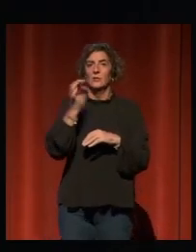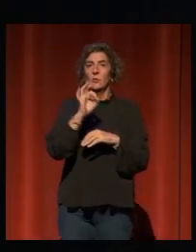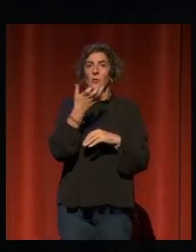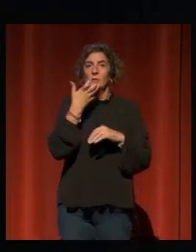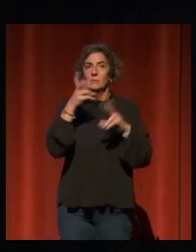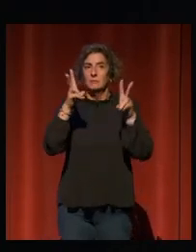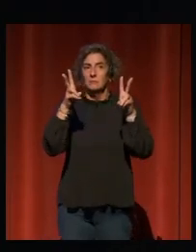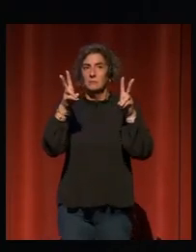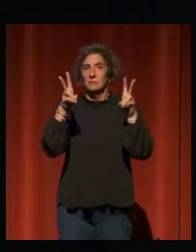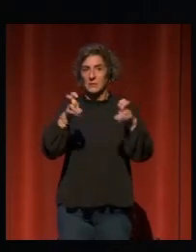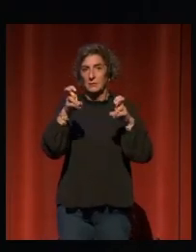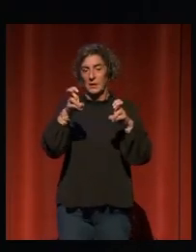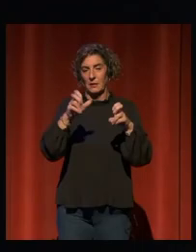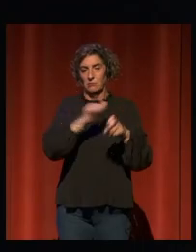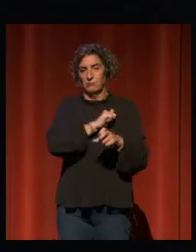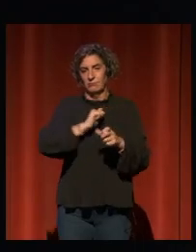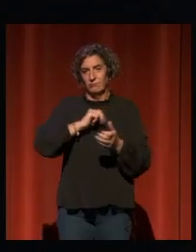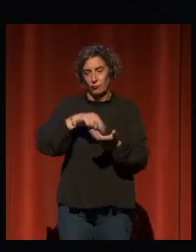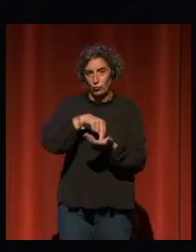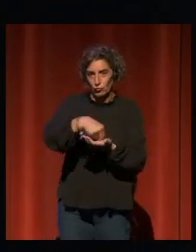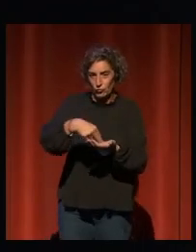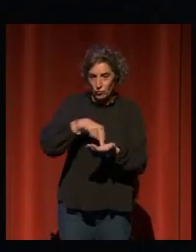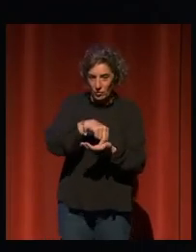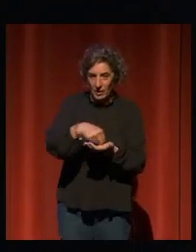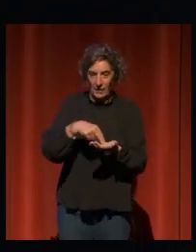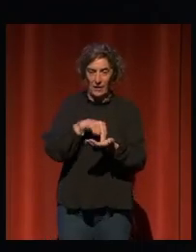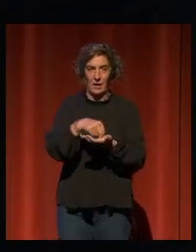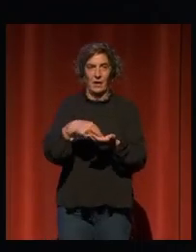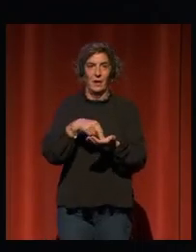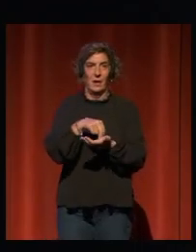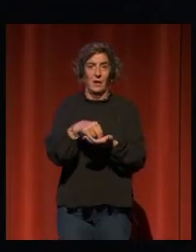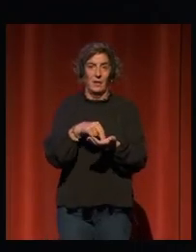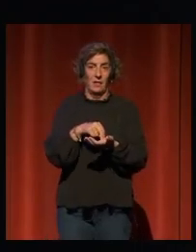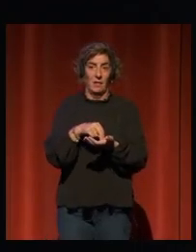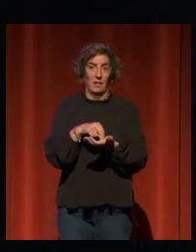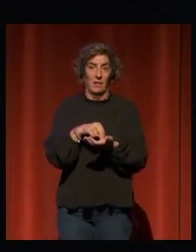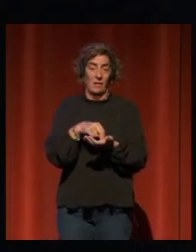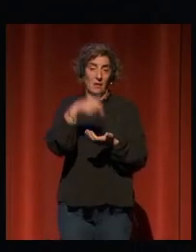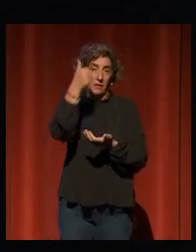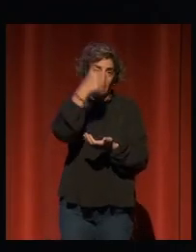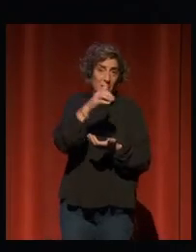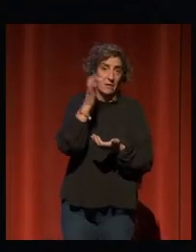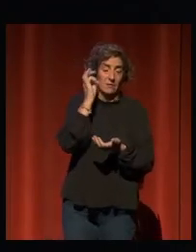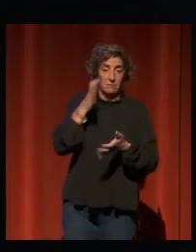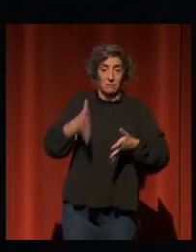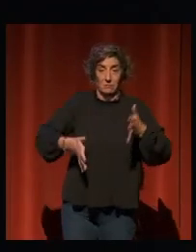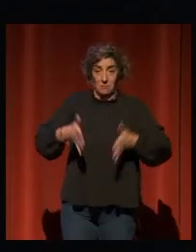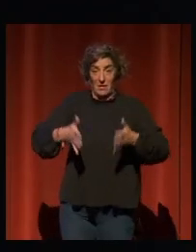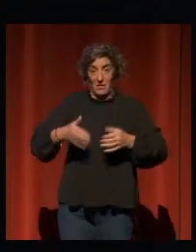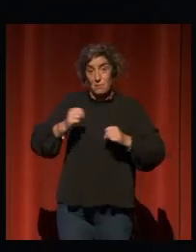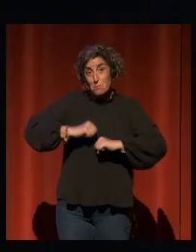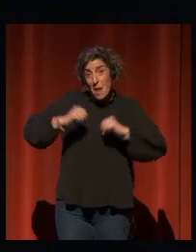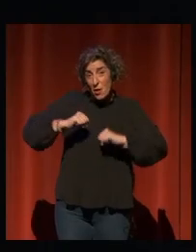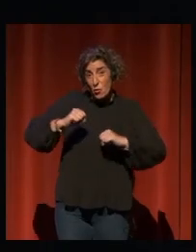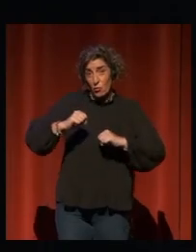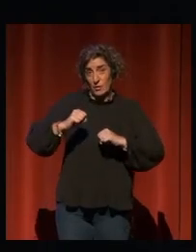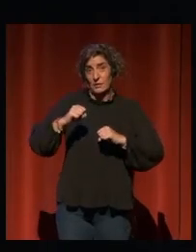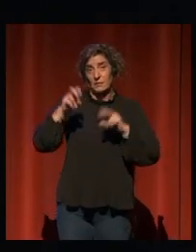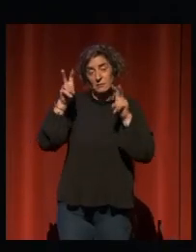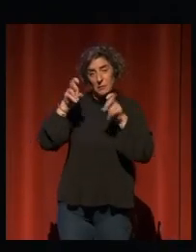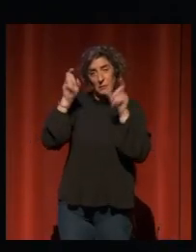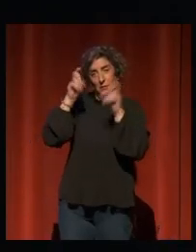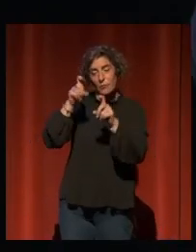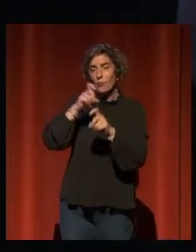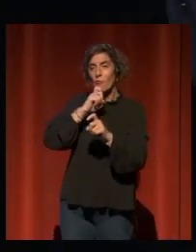temas de Soledad para las ciudadanas y ciudadanos mayores Así que no